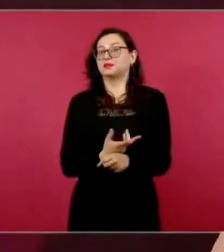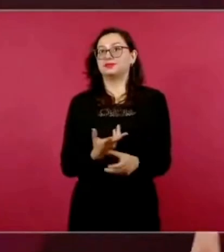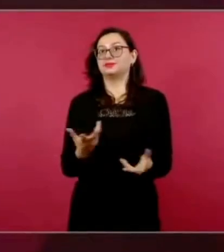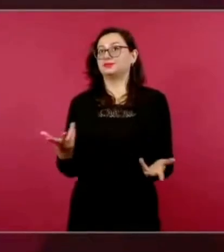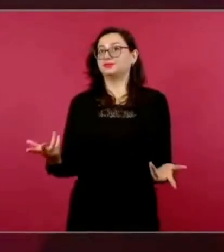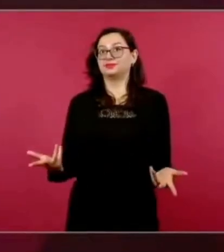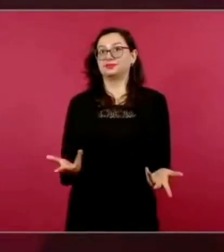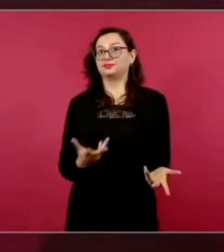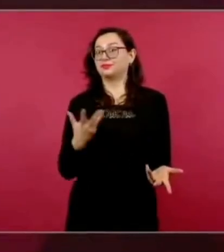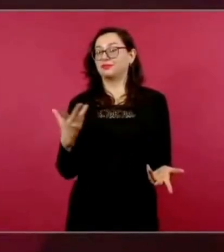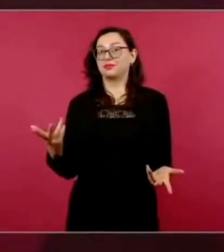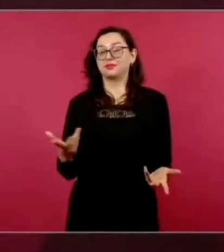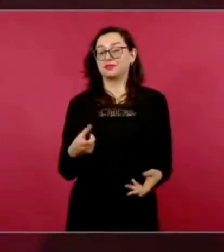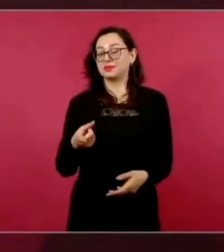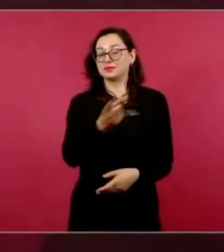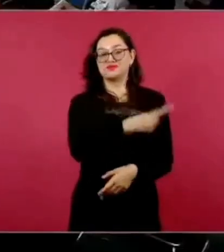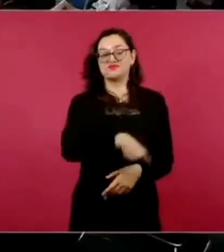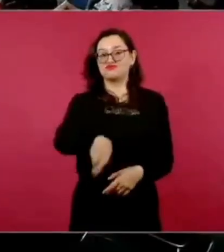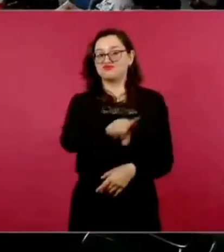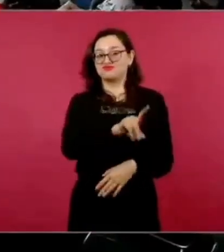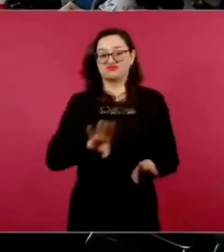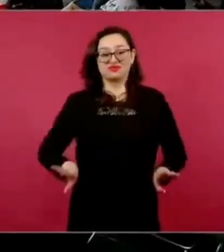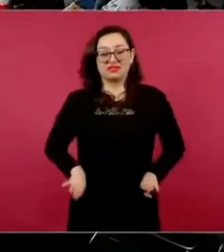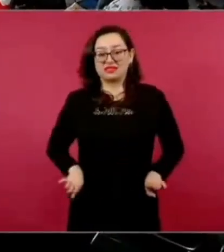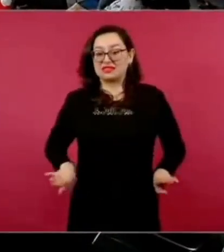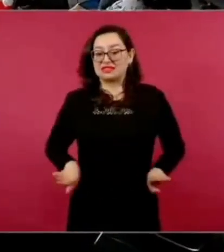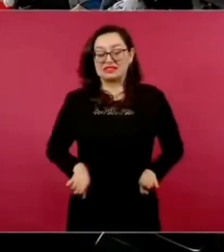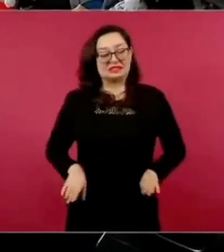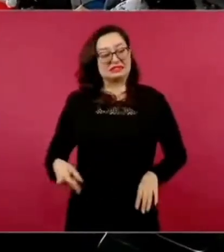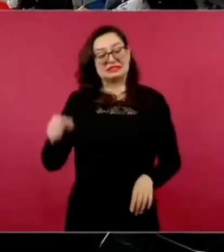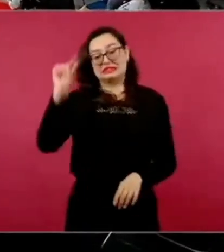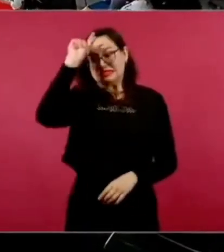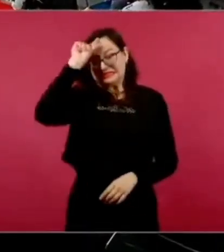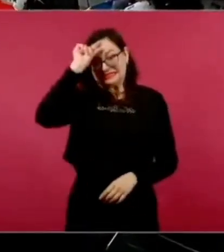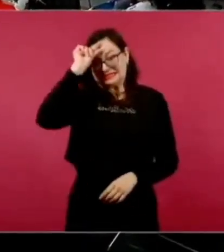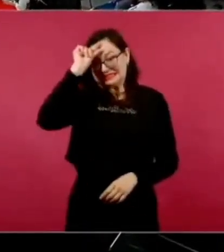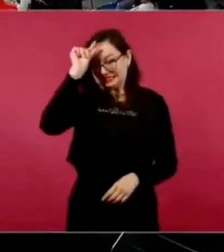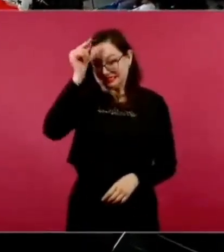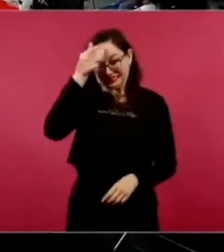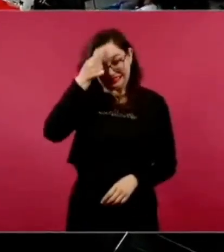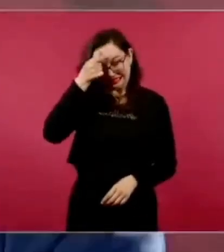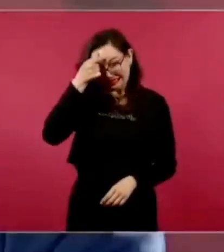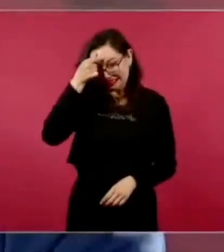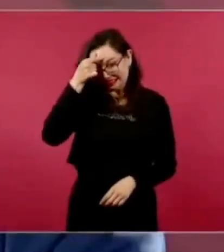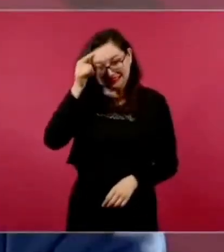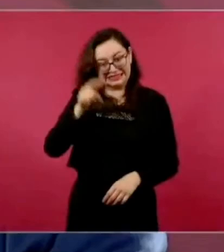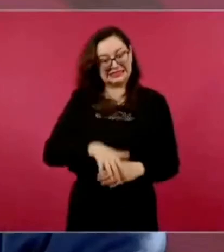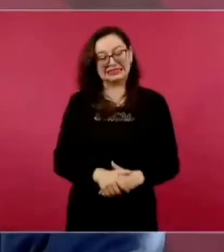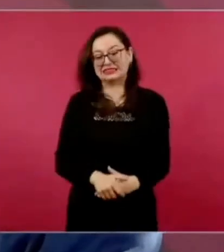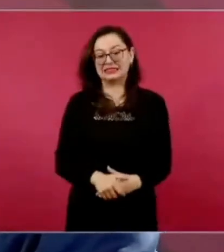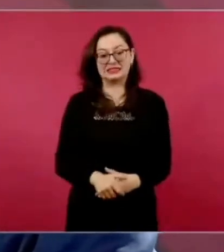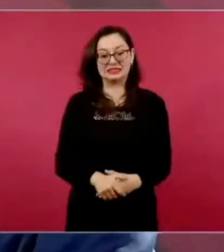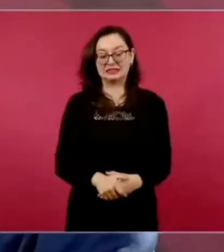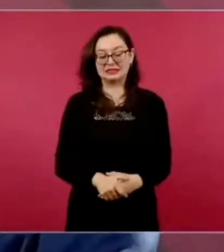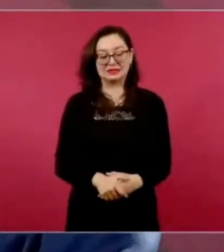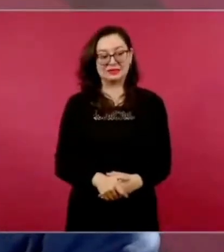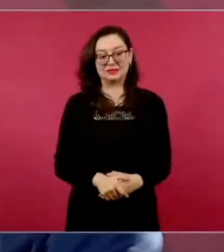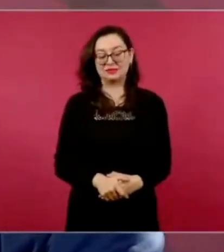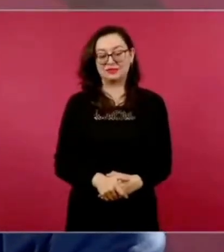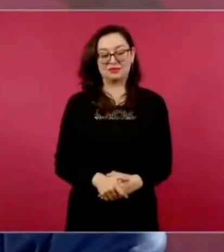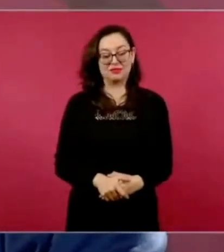muy elementales. Es